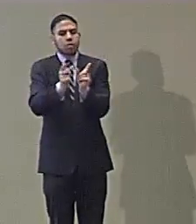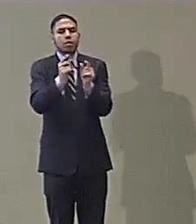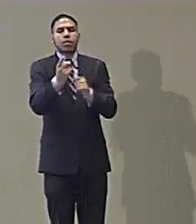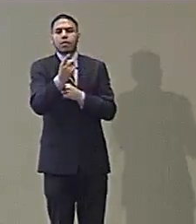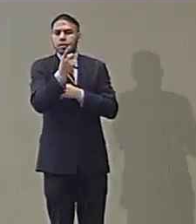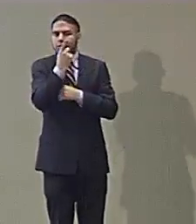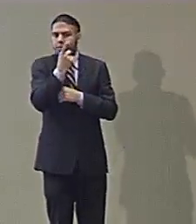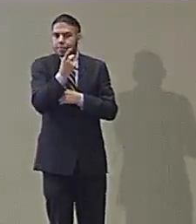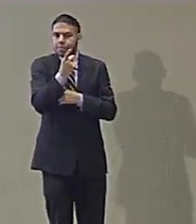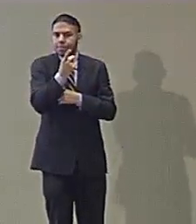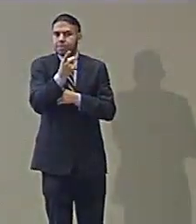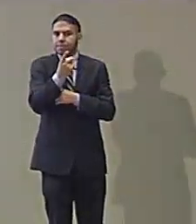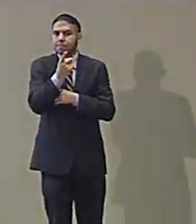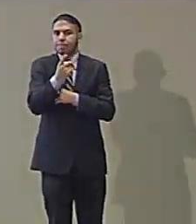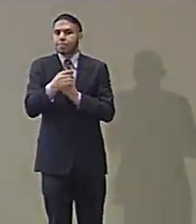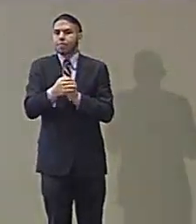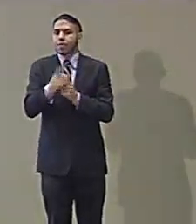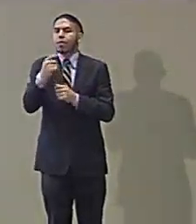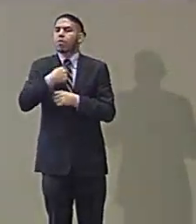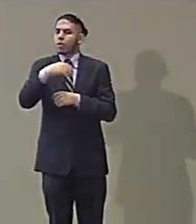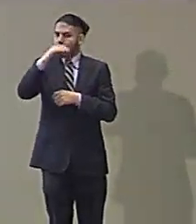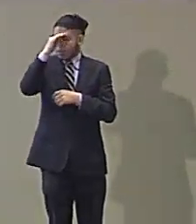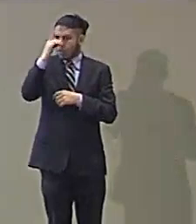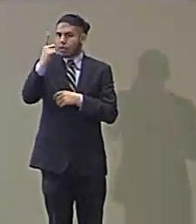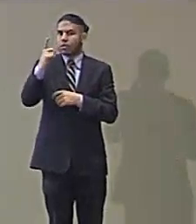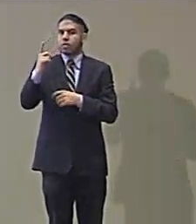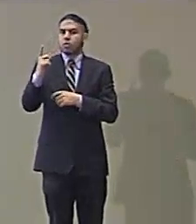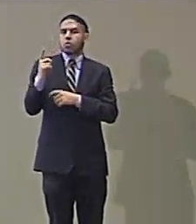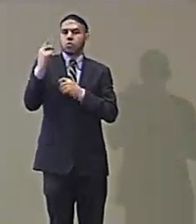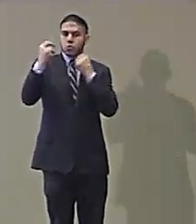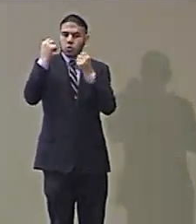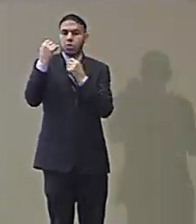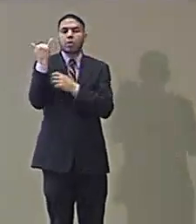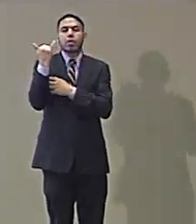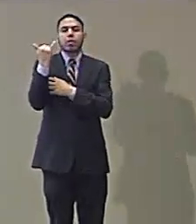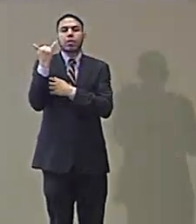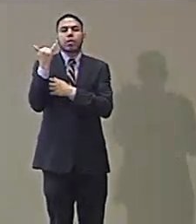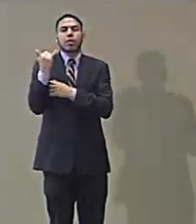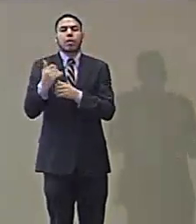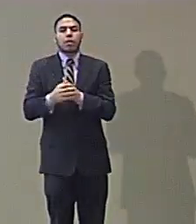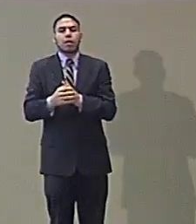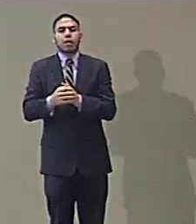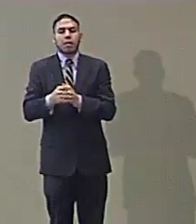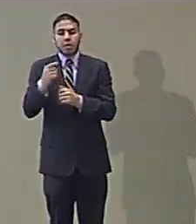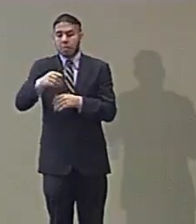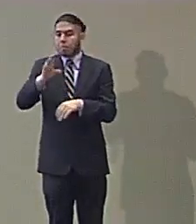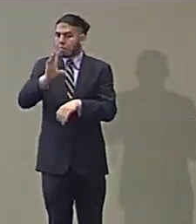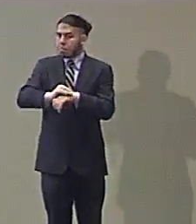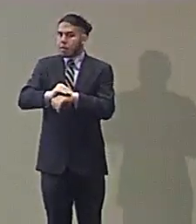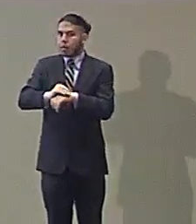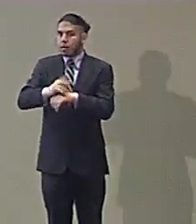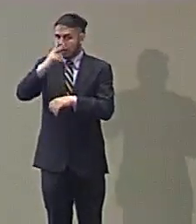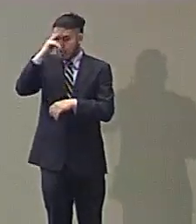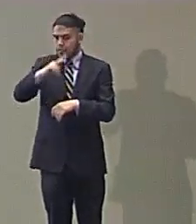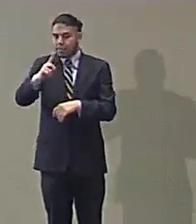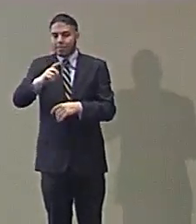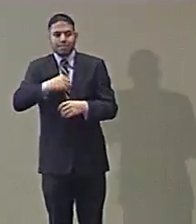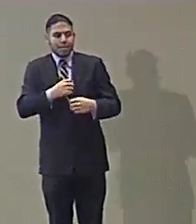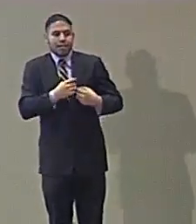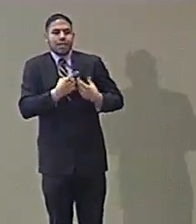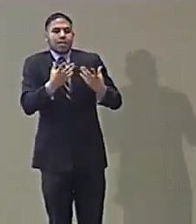es mala idea yo creo que el turismo y la cultura mara kings permiten que en méxico no se nos salga del corazón